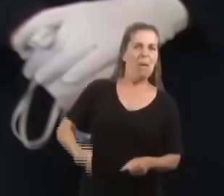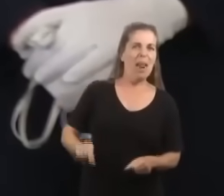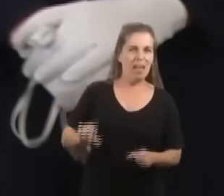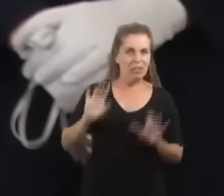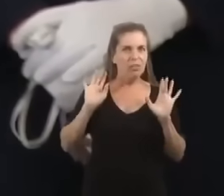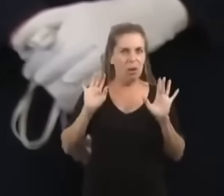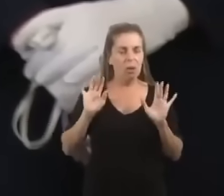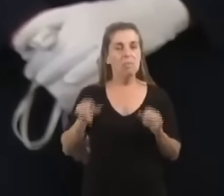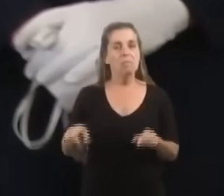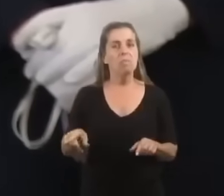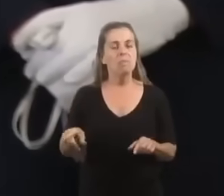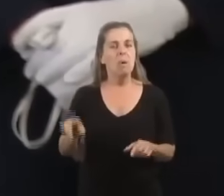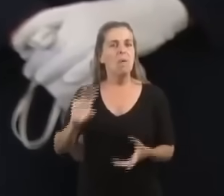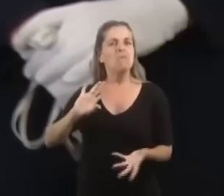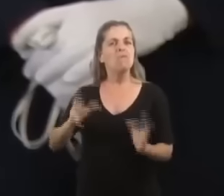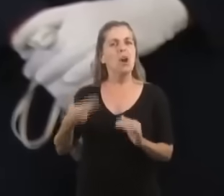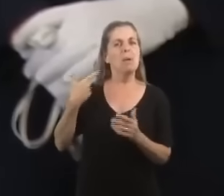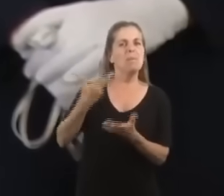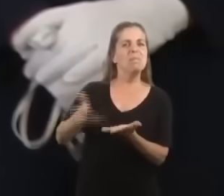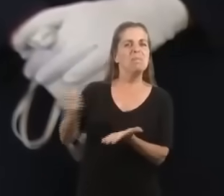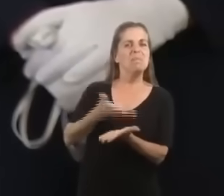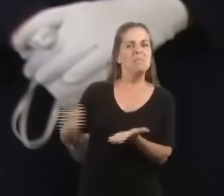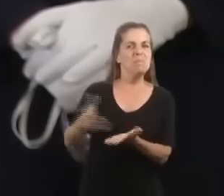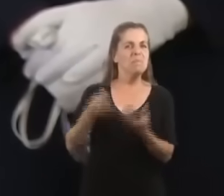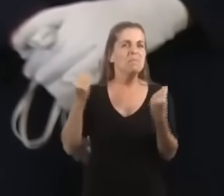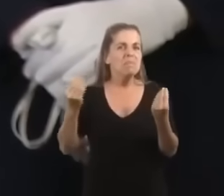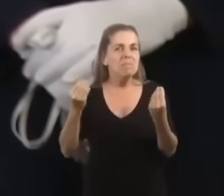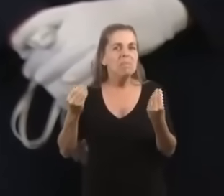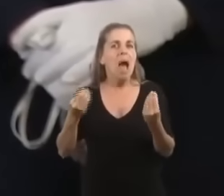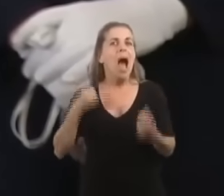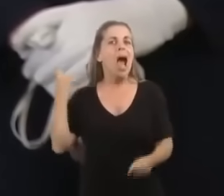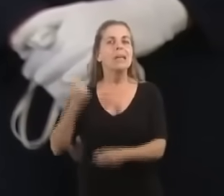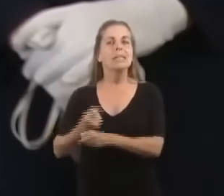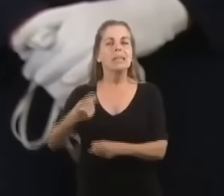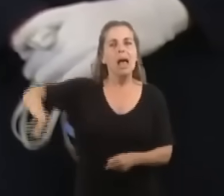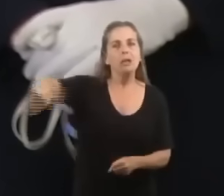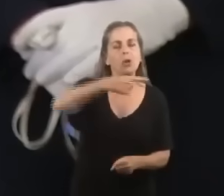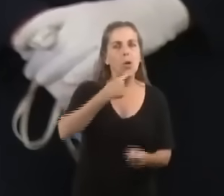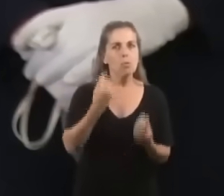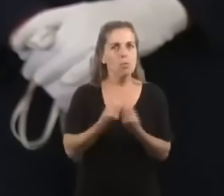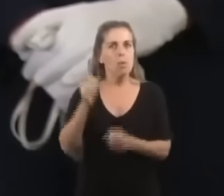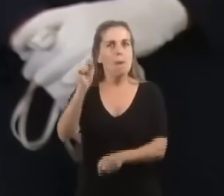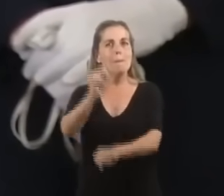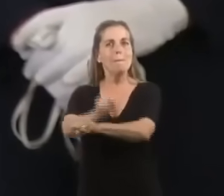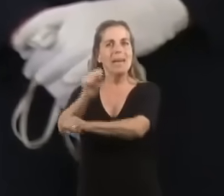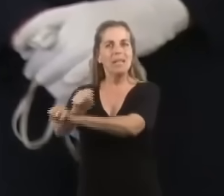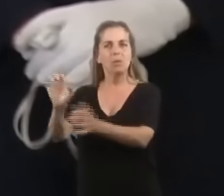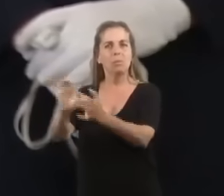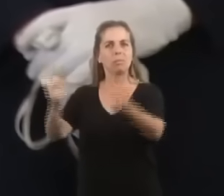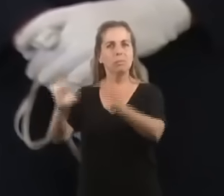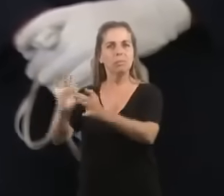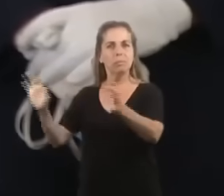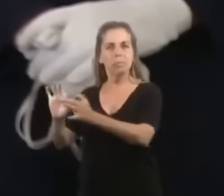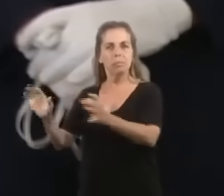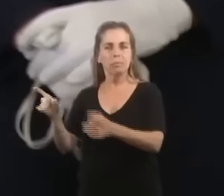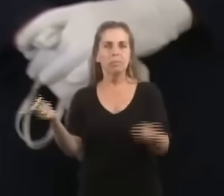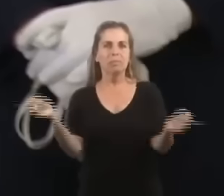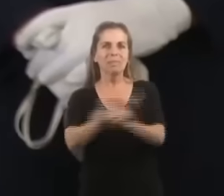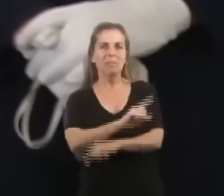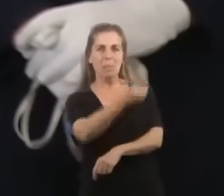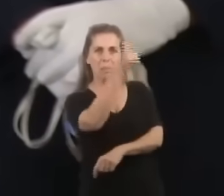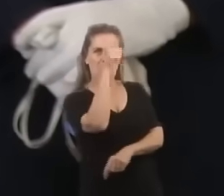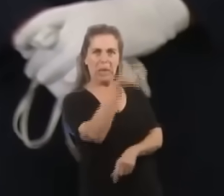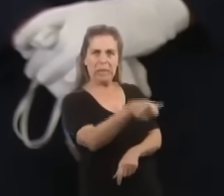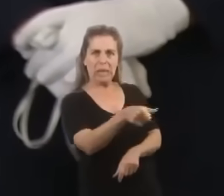era tal el linguo que hasta se llegó al absurdo de liberar presos o castigar policías honorables por el imperdonable